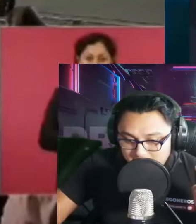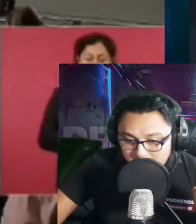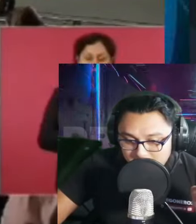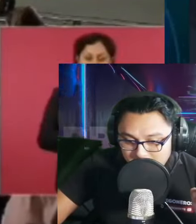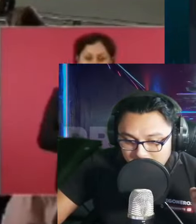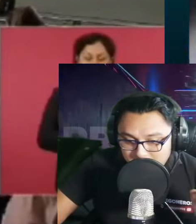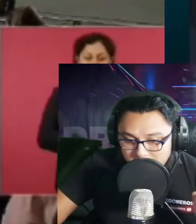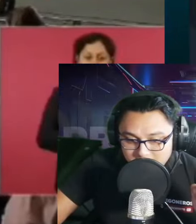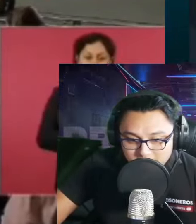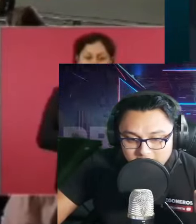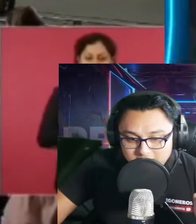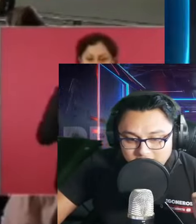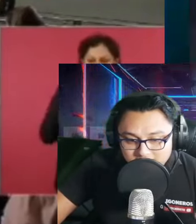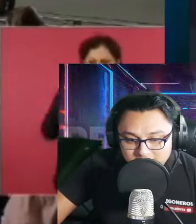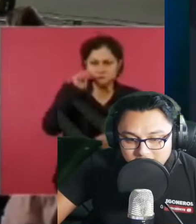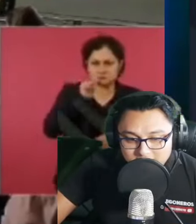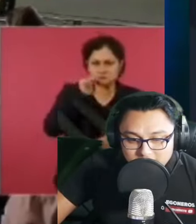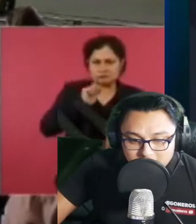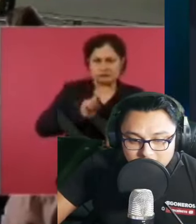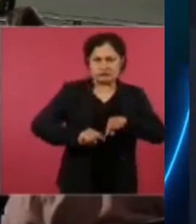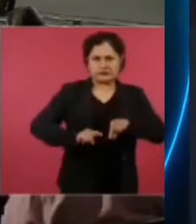Aceptación, pero mire,